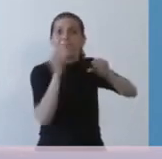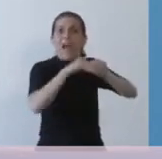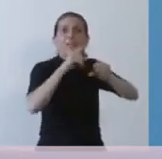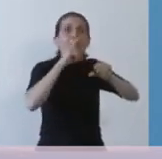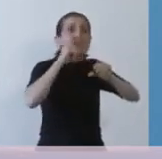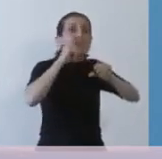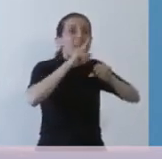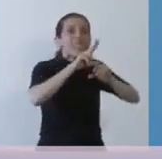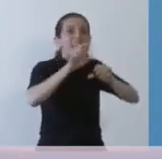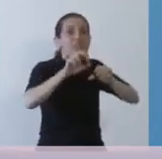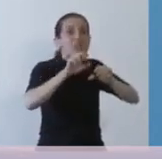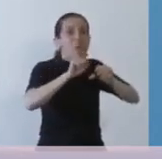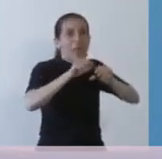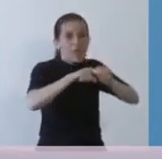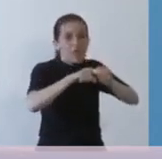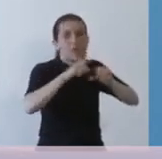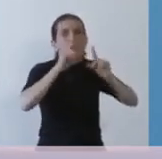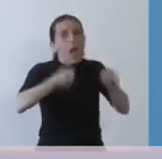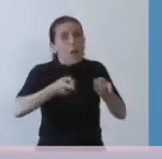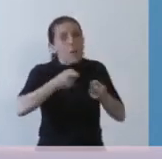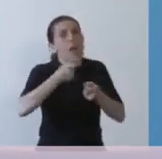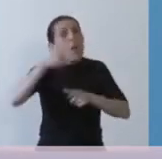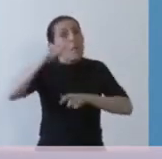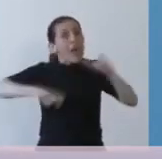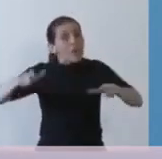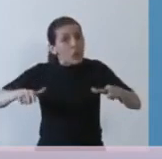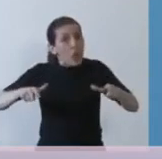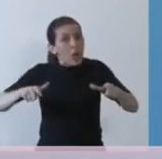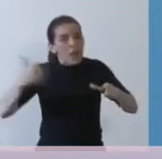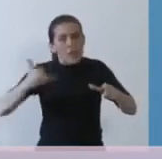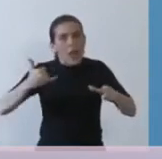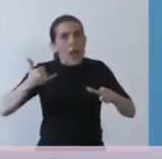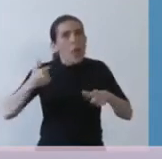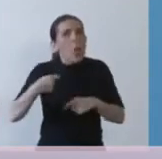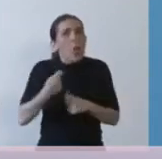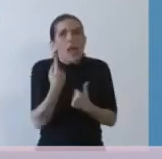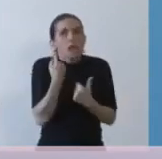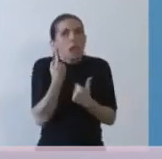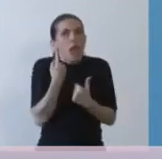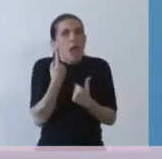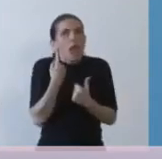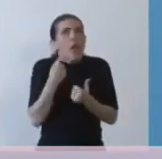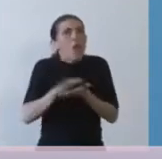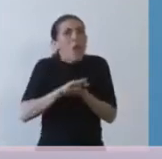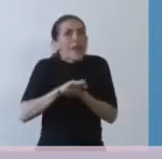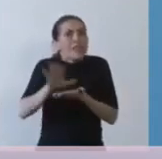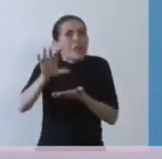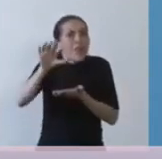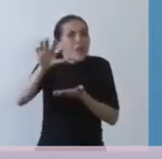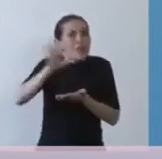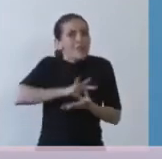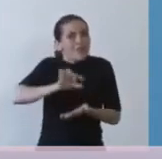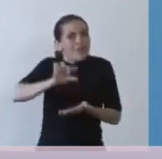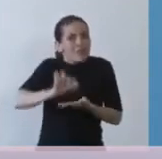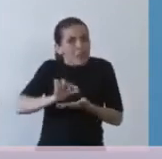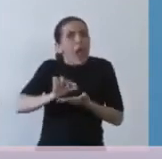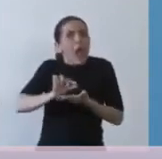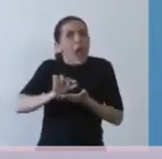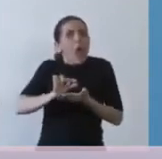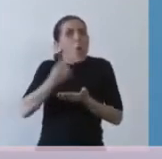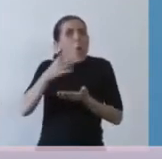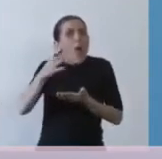pes también las personas que hoy reciben una única jubilación o pensión mínima van a cobrar un adicional Por una única